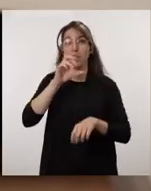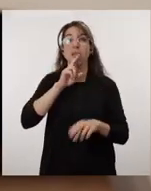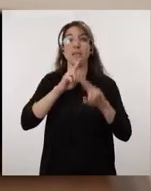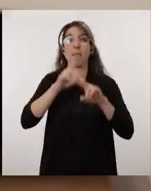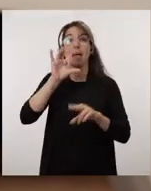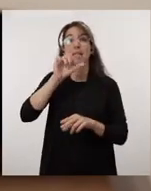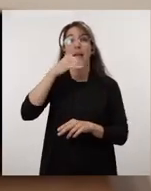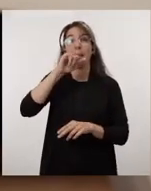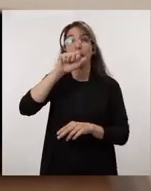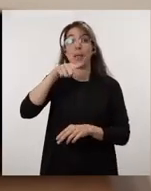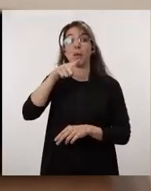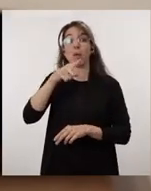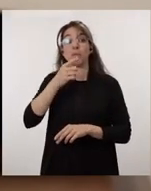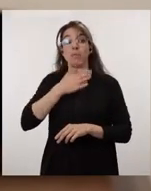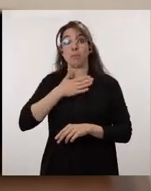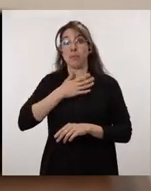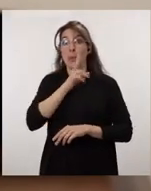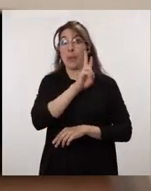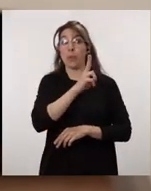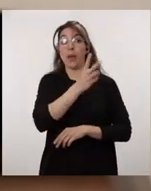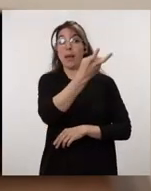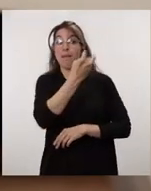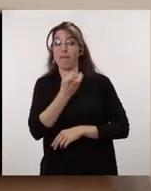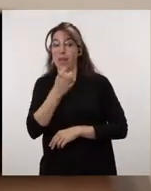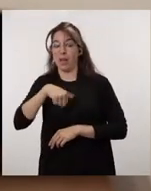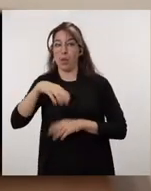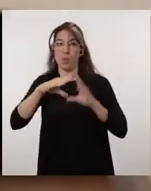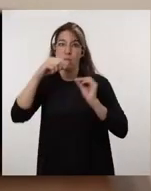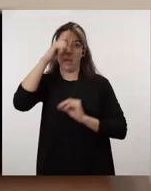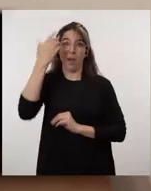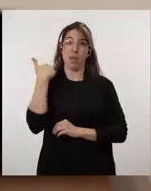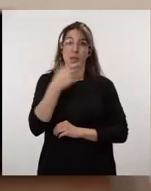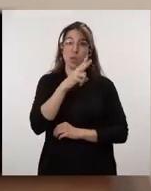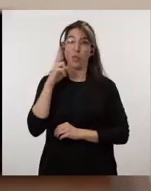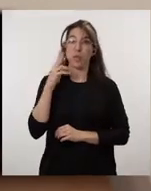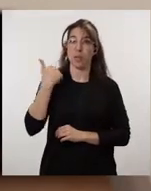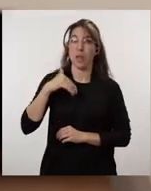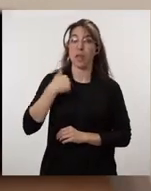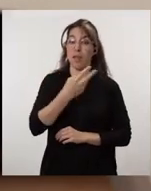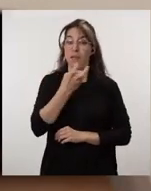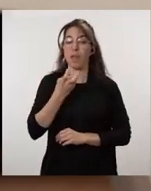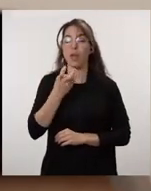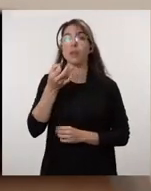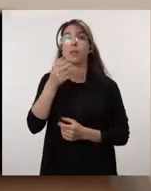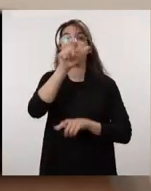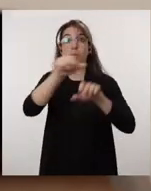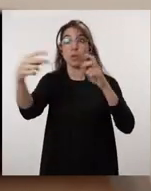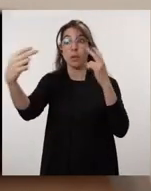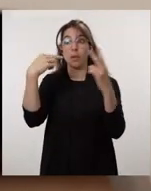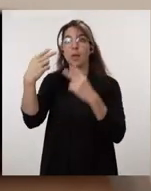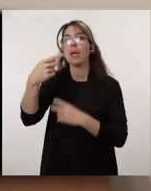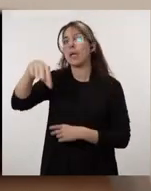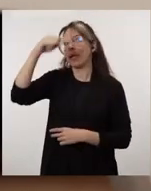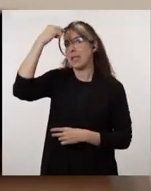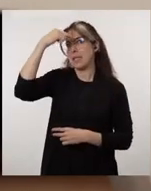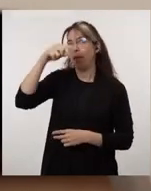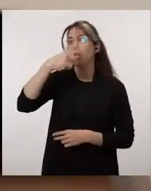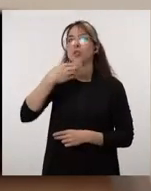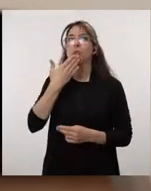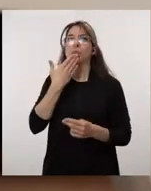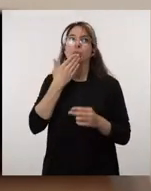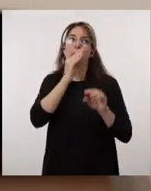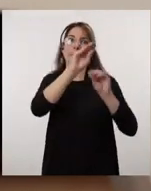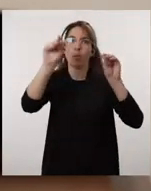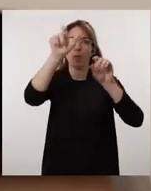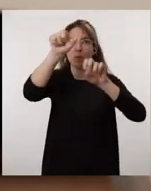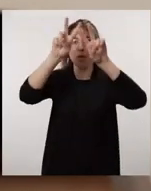investigador venezolano que lleva dos años en la universidad rey juan carlos y que como saben nuestros espectadores hemos ido pidiendo testing